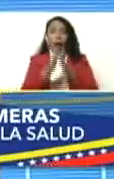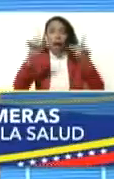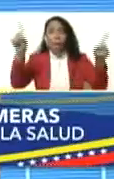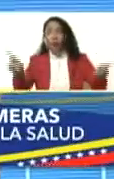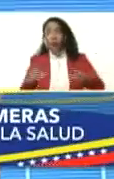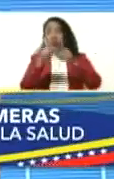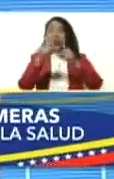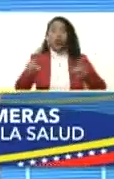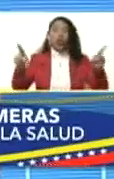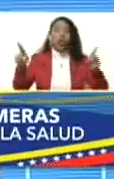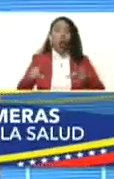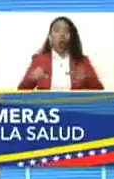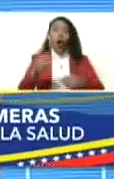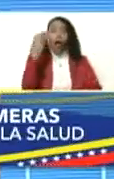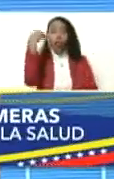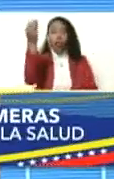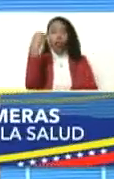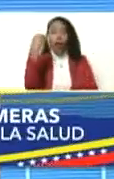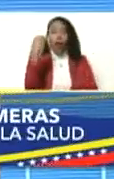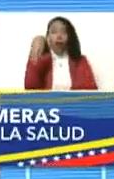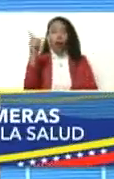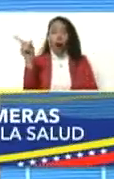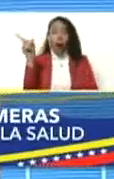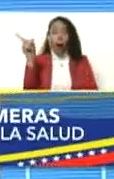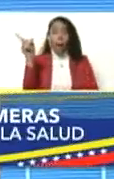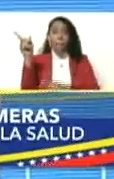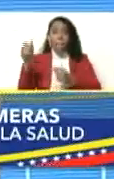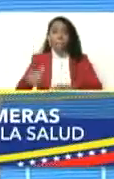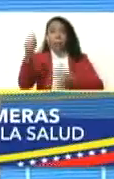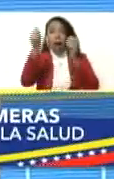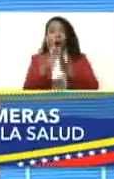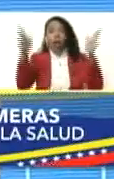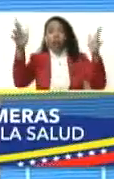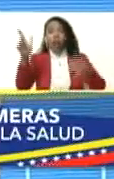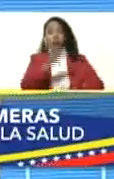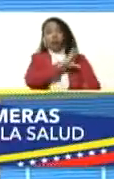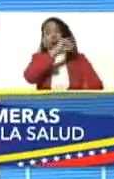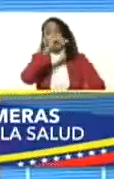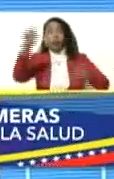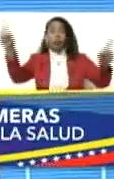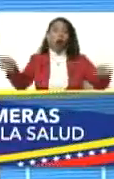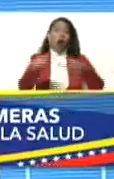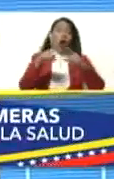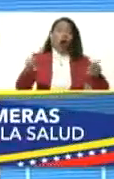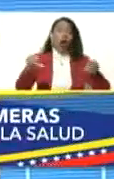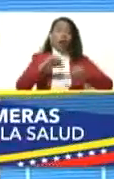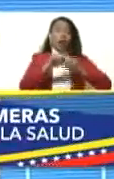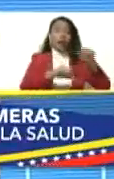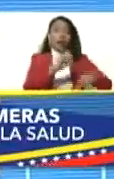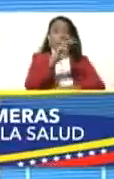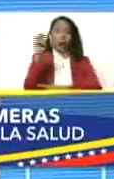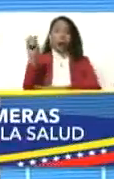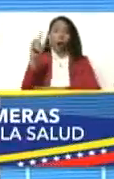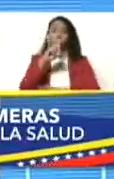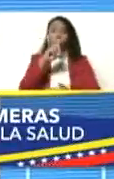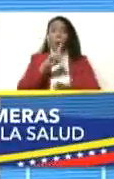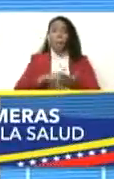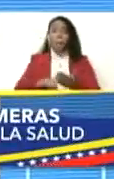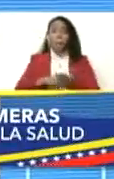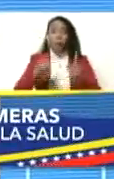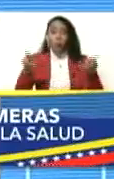Arturo Toscanini, considerado el más grande director de orquesta de su época y del siglo XX, cumplió los 80